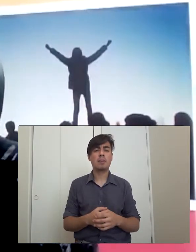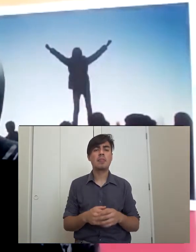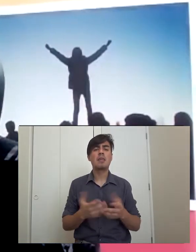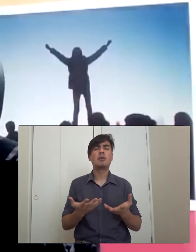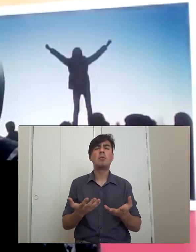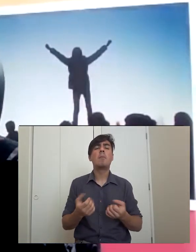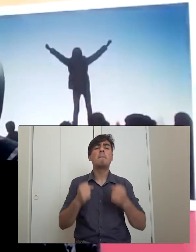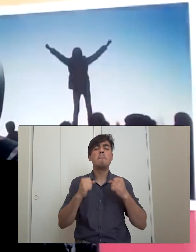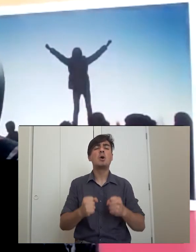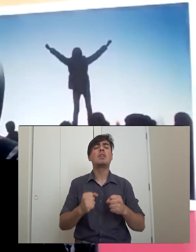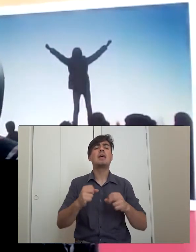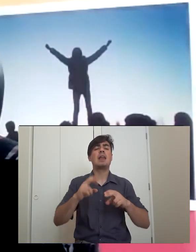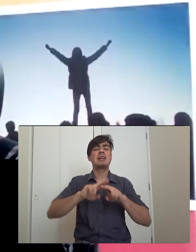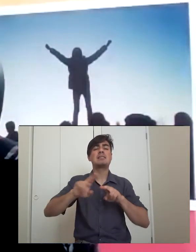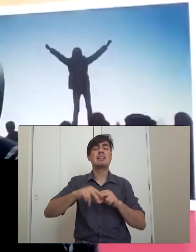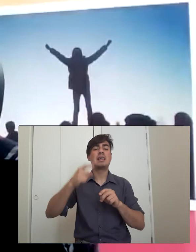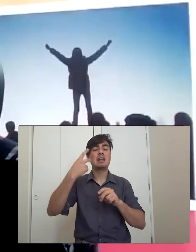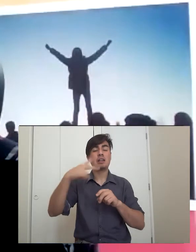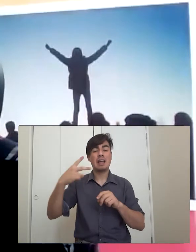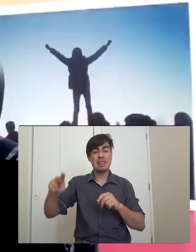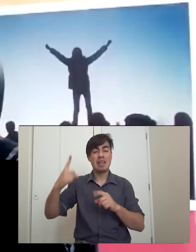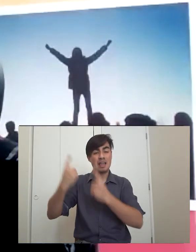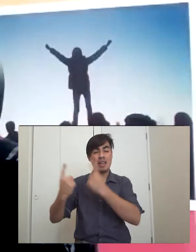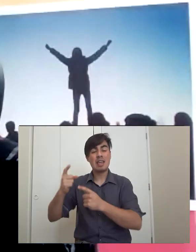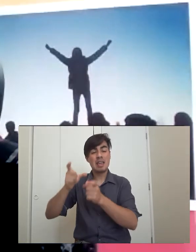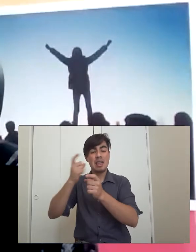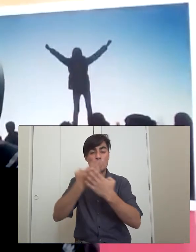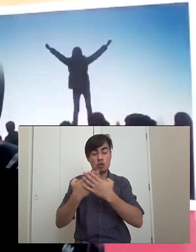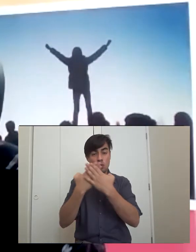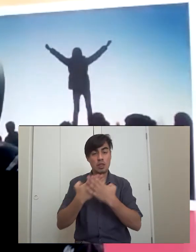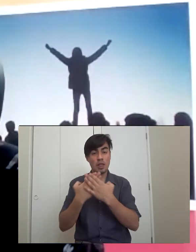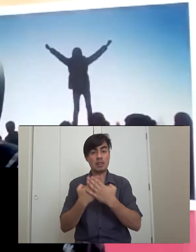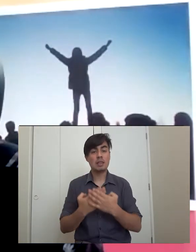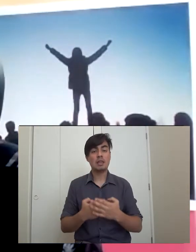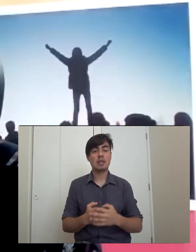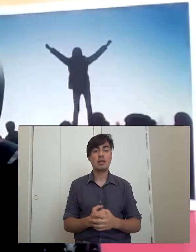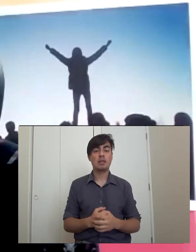haga a los estudiantes